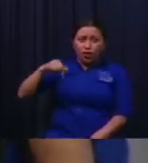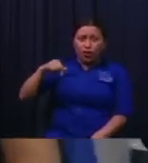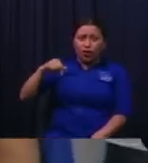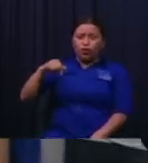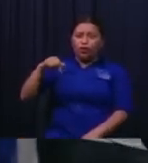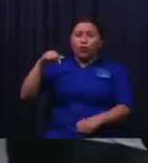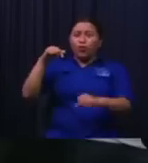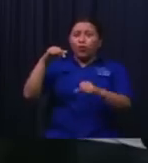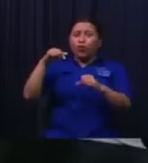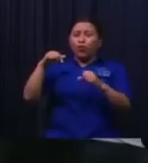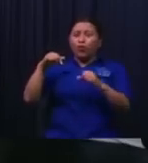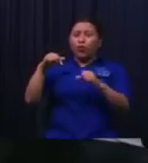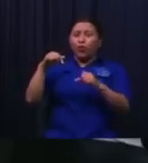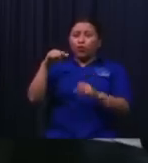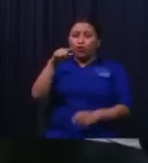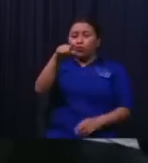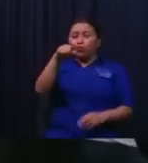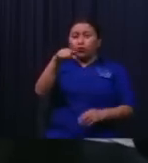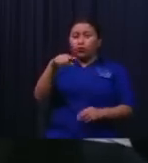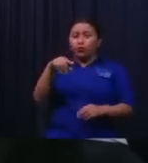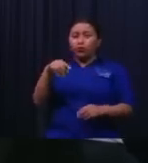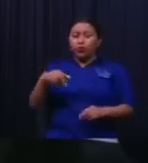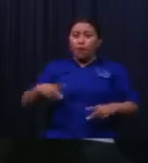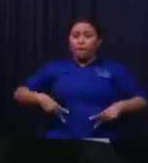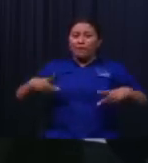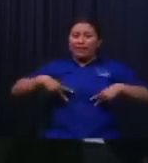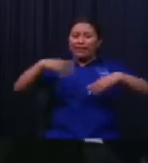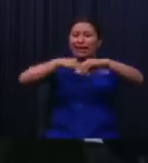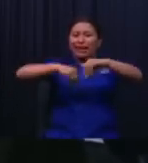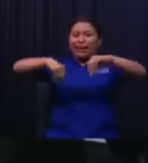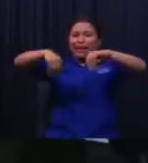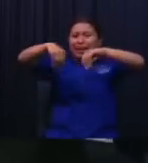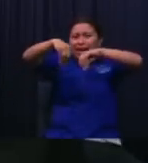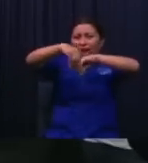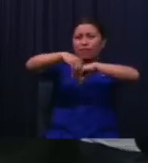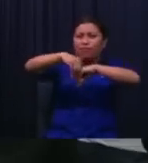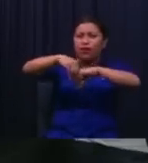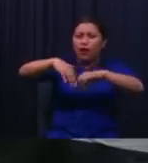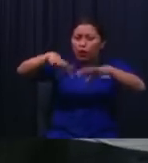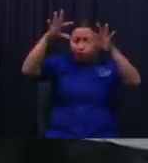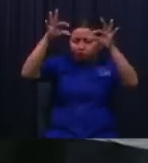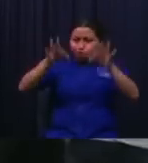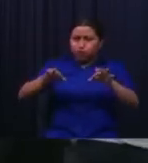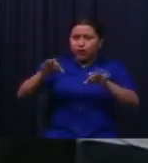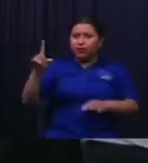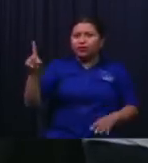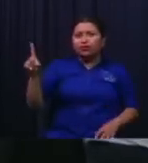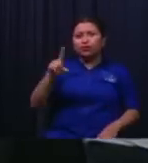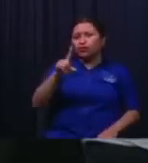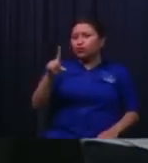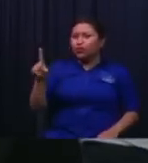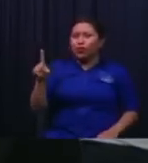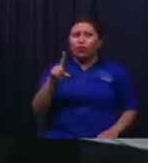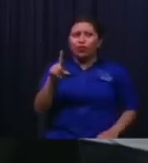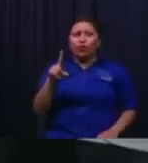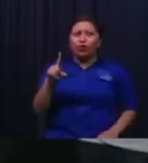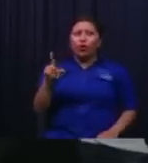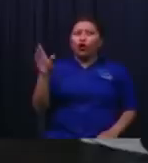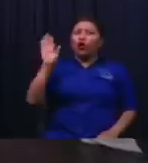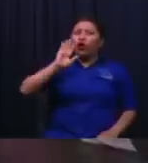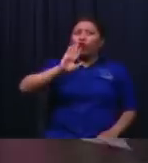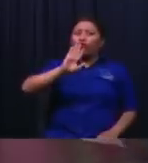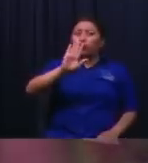hermano. No se ha terminado. No se ha terminado tu historia. Tu